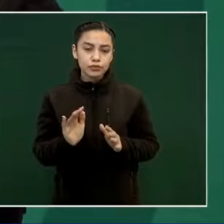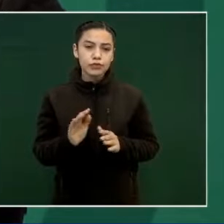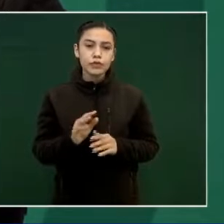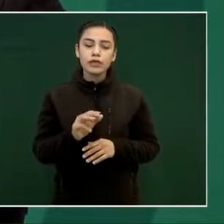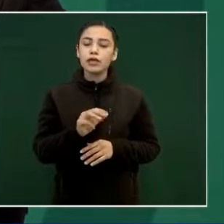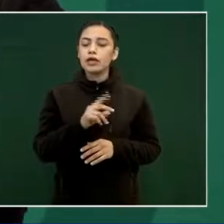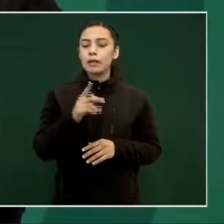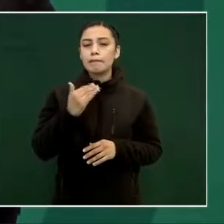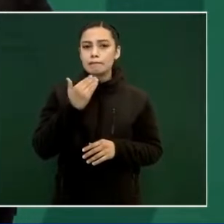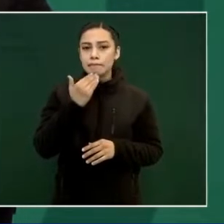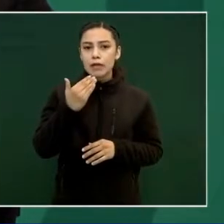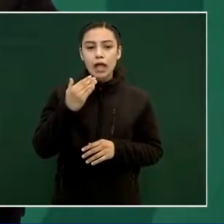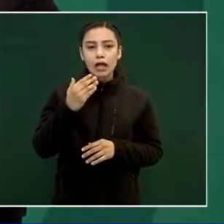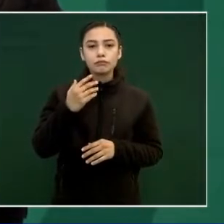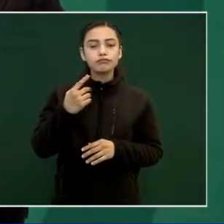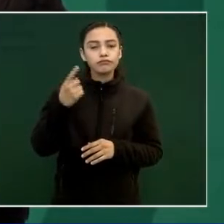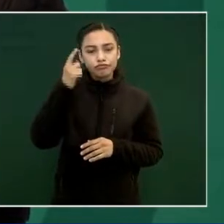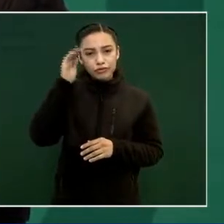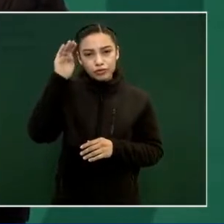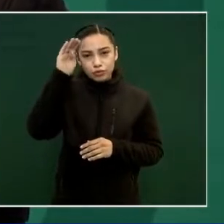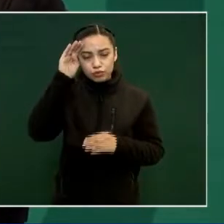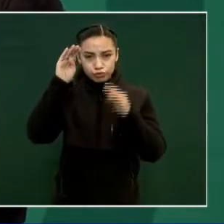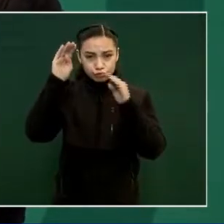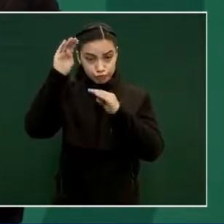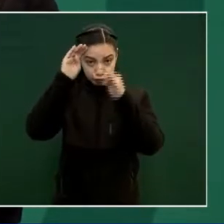con nuestra conciencia.